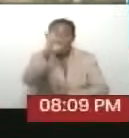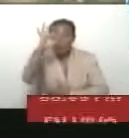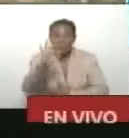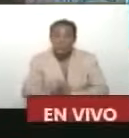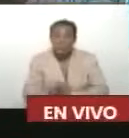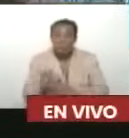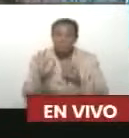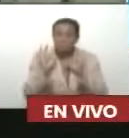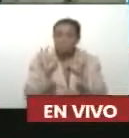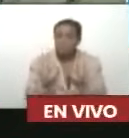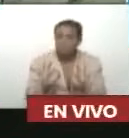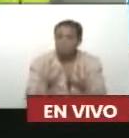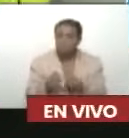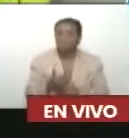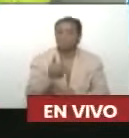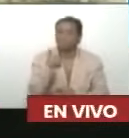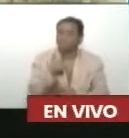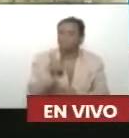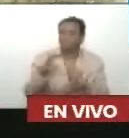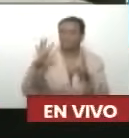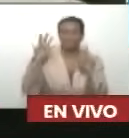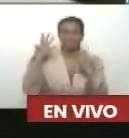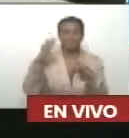96%, compadre.